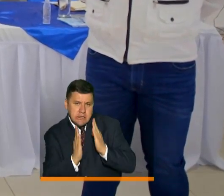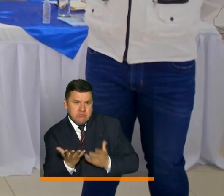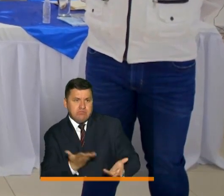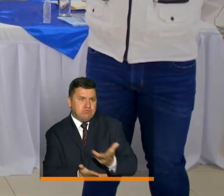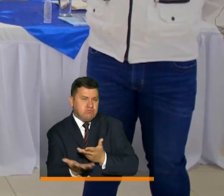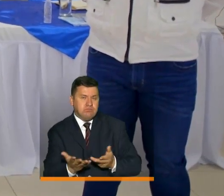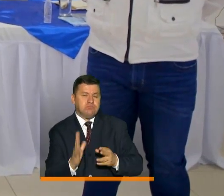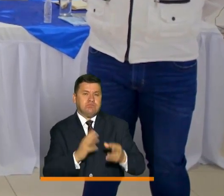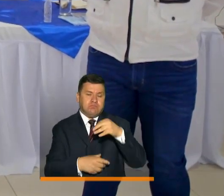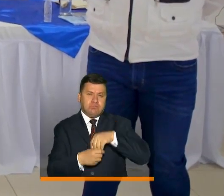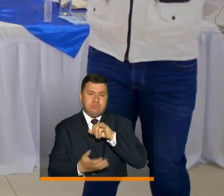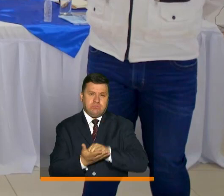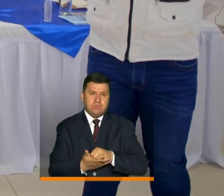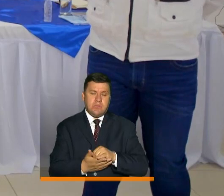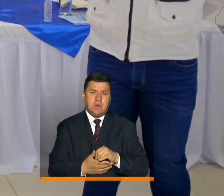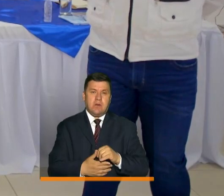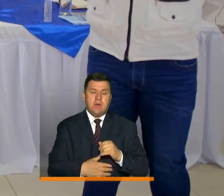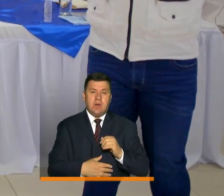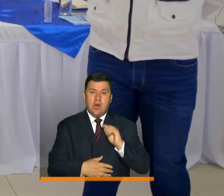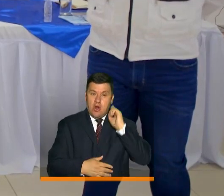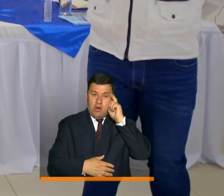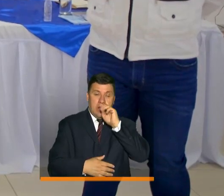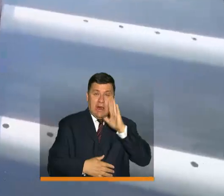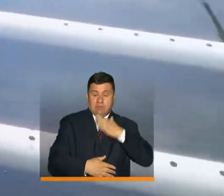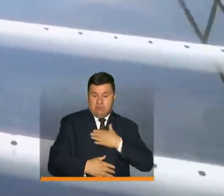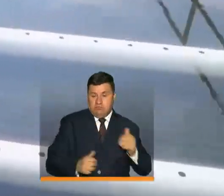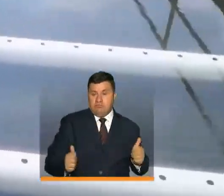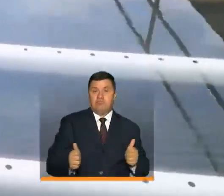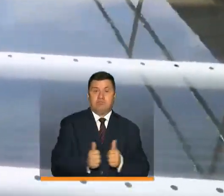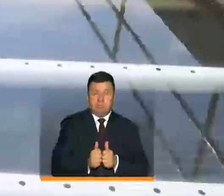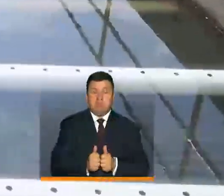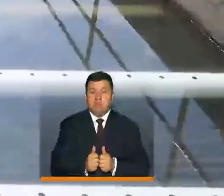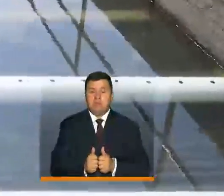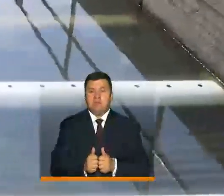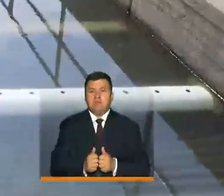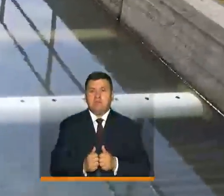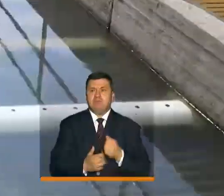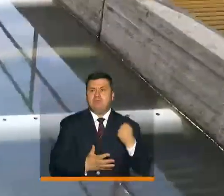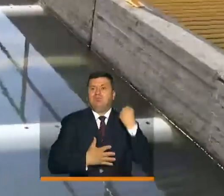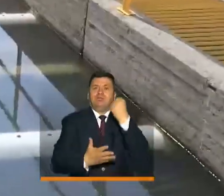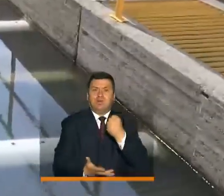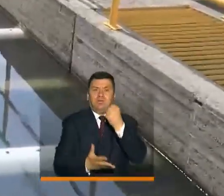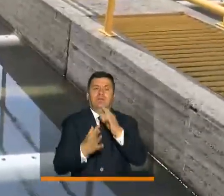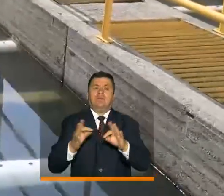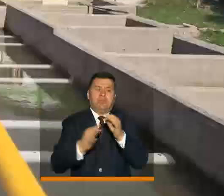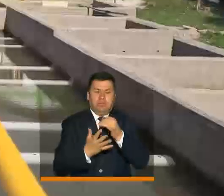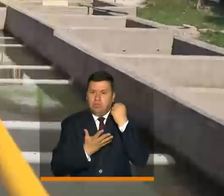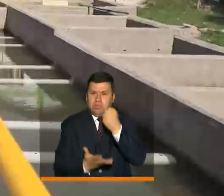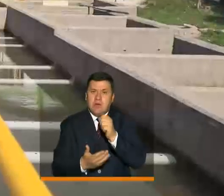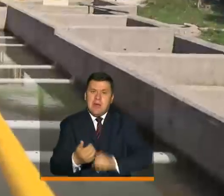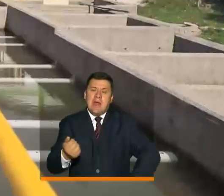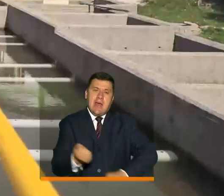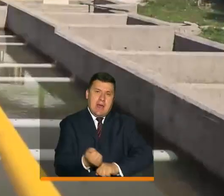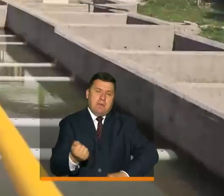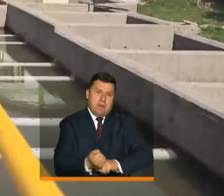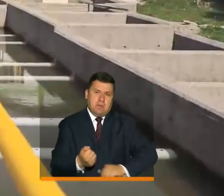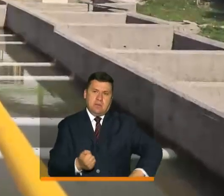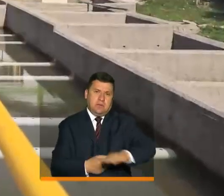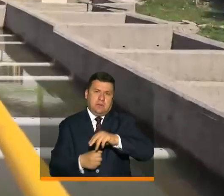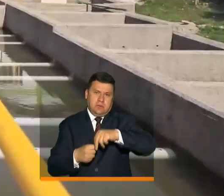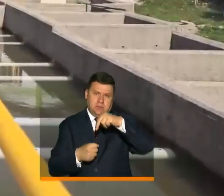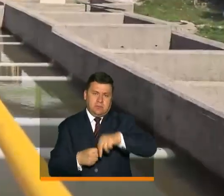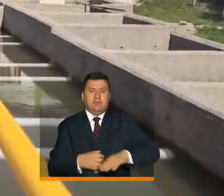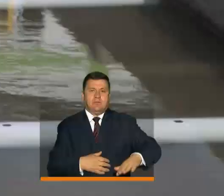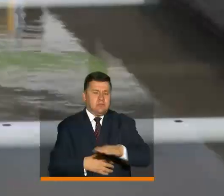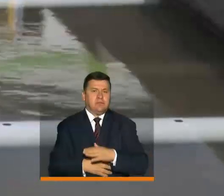y que aquí desde el Gobierno Nacional se están haciendo inversiones importantes para apoyar a la